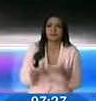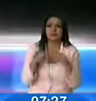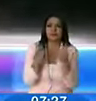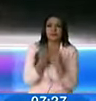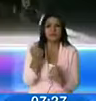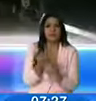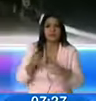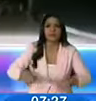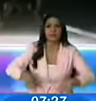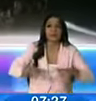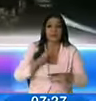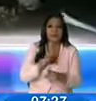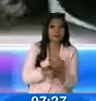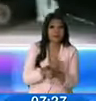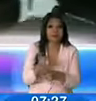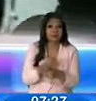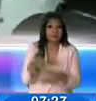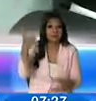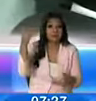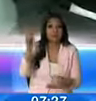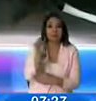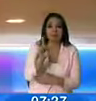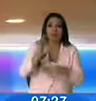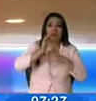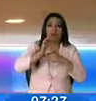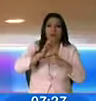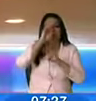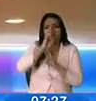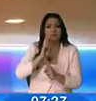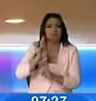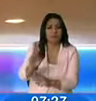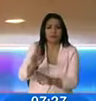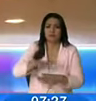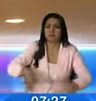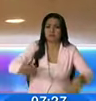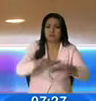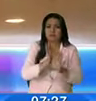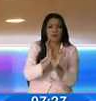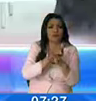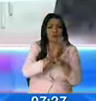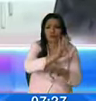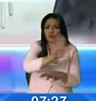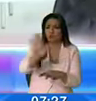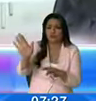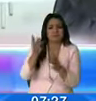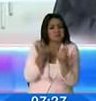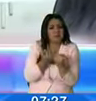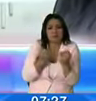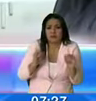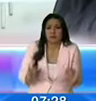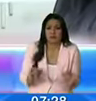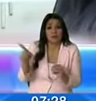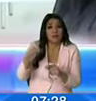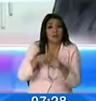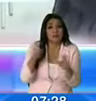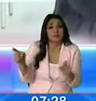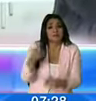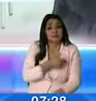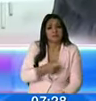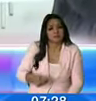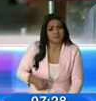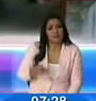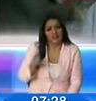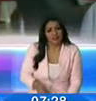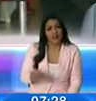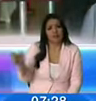que no se puede hablar de persecución política, que en Ecuador se respeta la independencia de funciones y que el expresidente debería retornar al